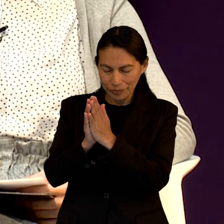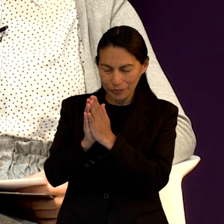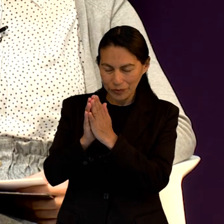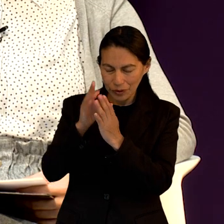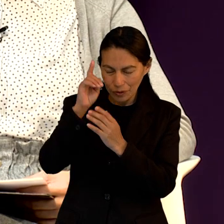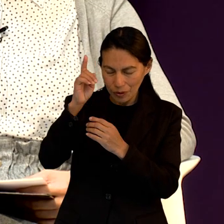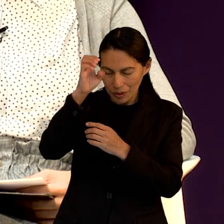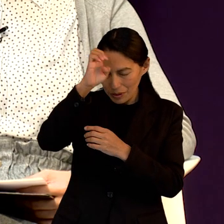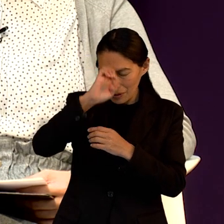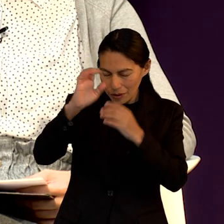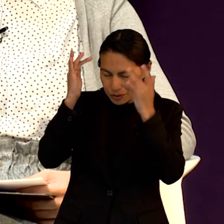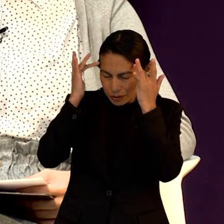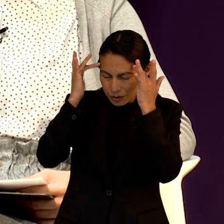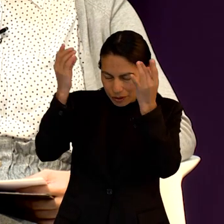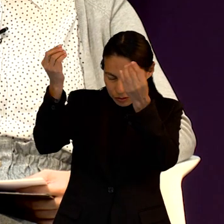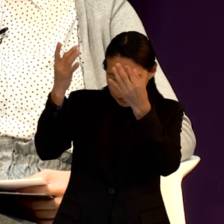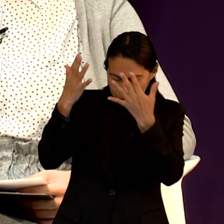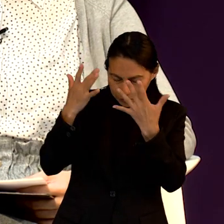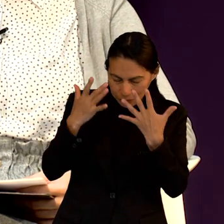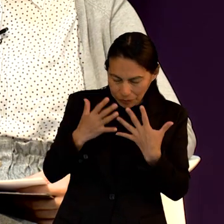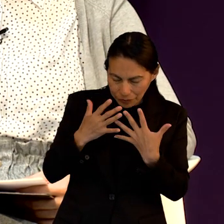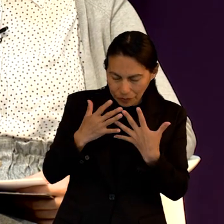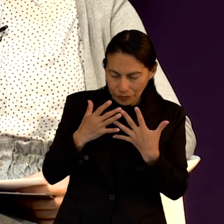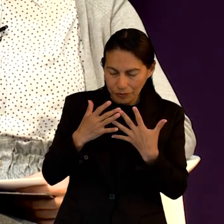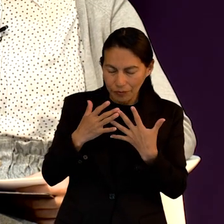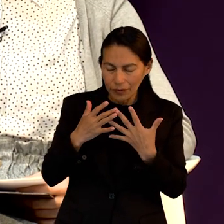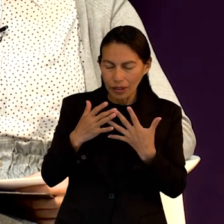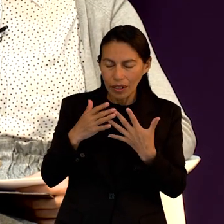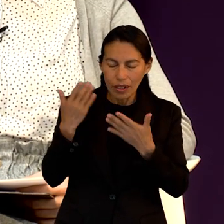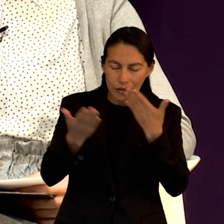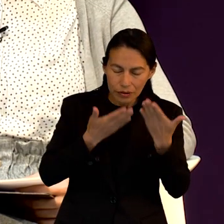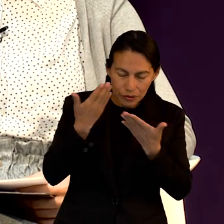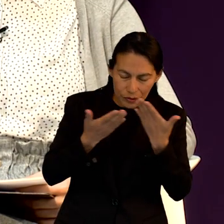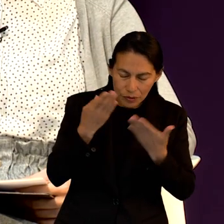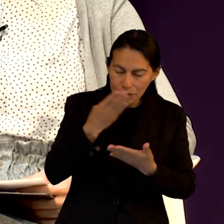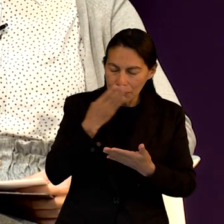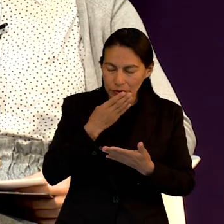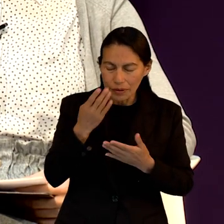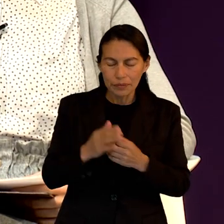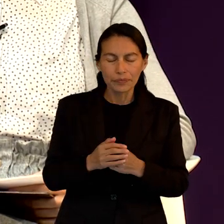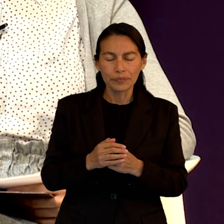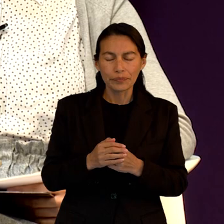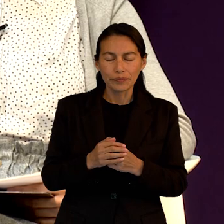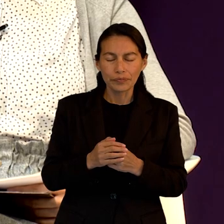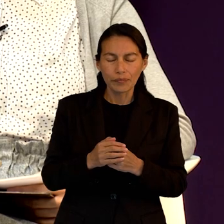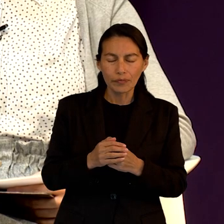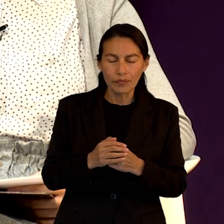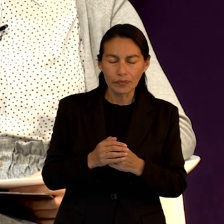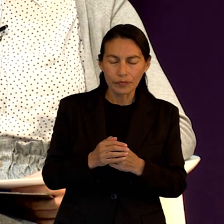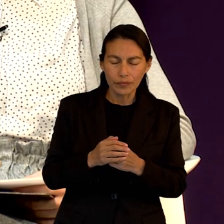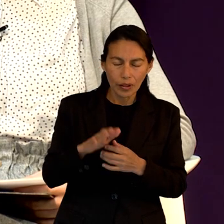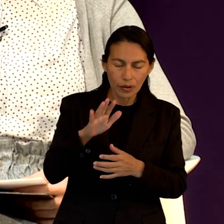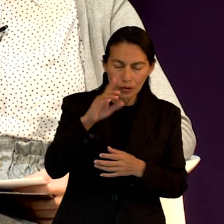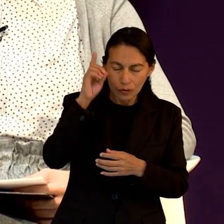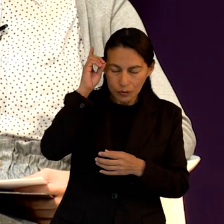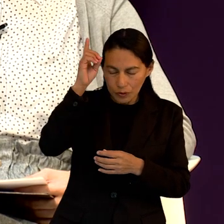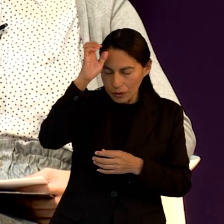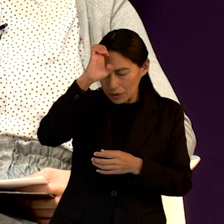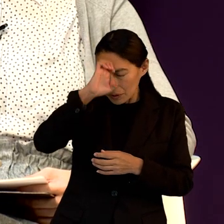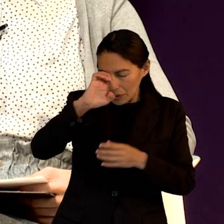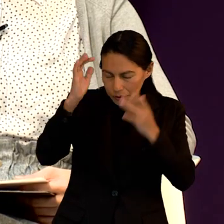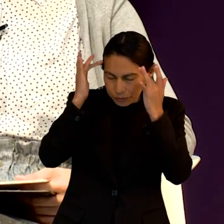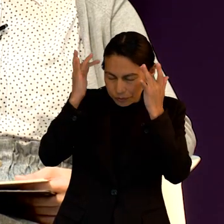señor pedimos que tu espíritu santo nos acompañe en el estudio de la biblia que podamos ser inspirados y también